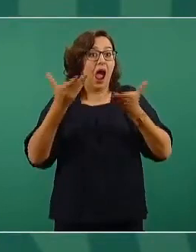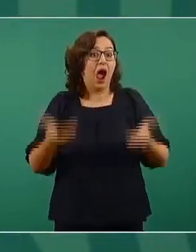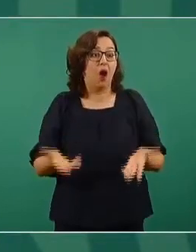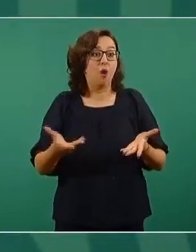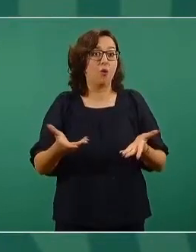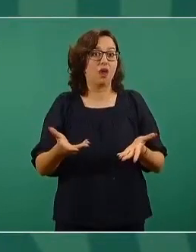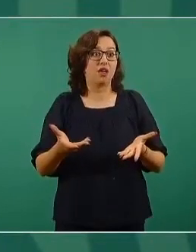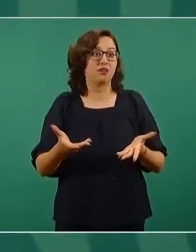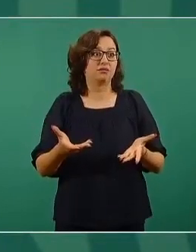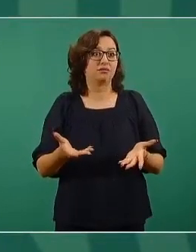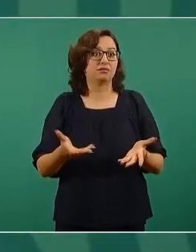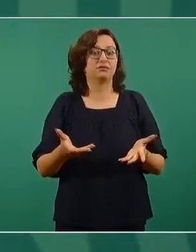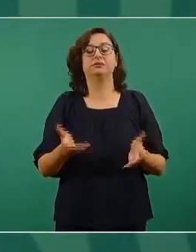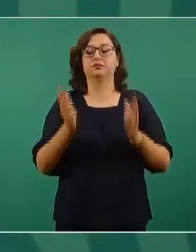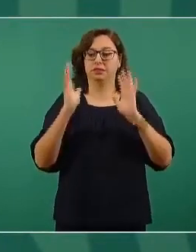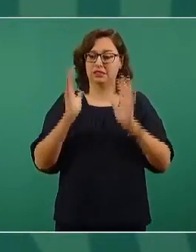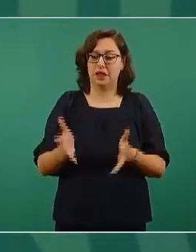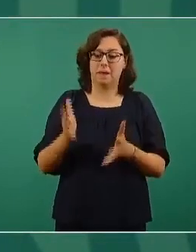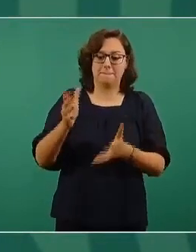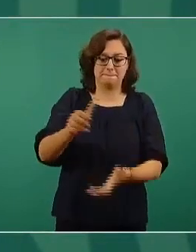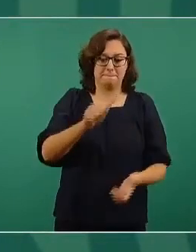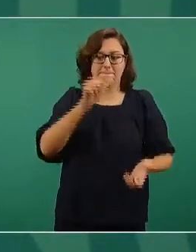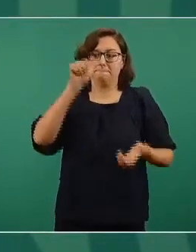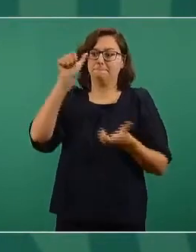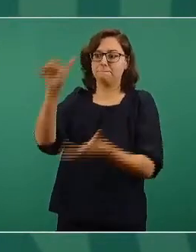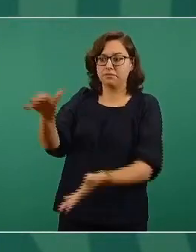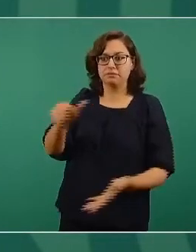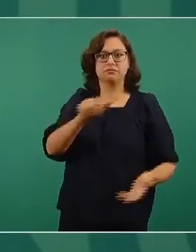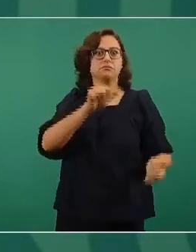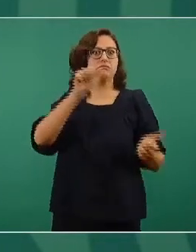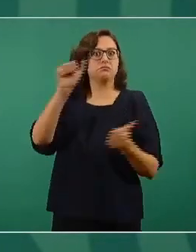corruptos los que se fueron, ladrones.